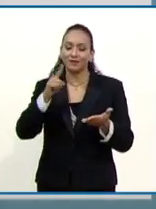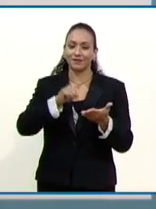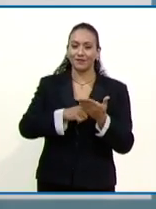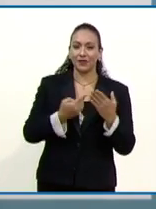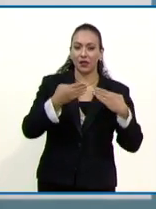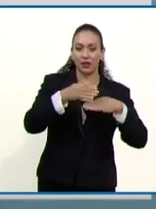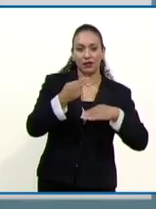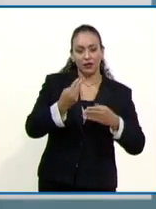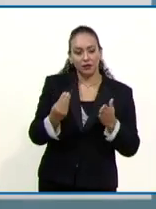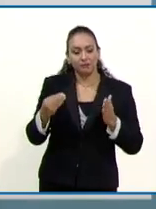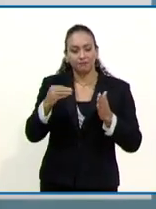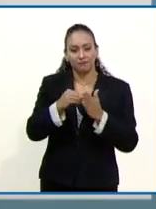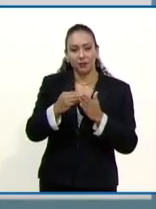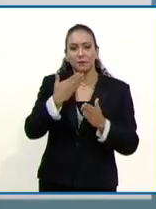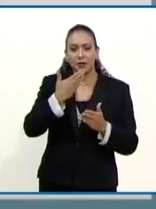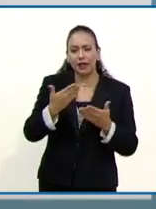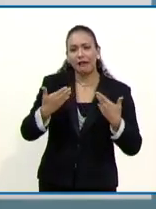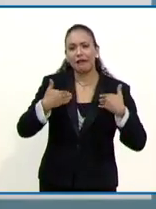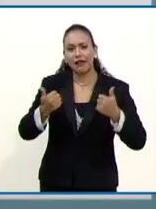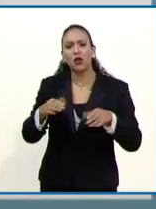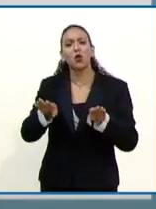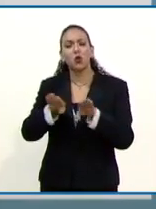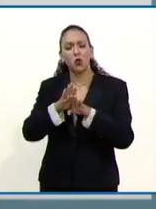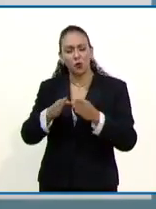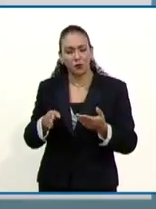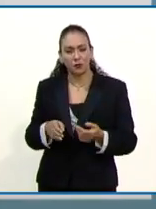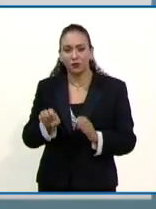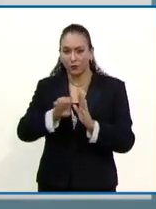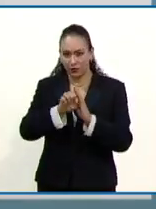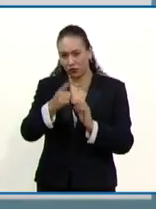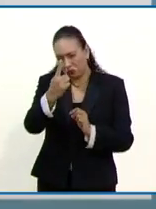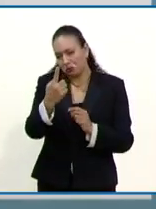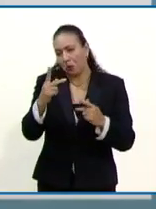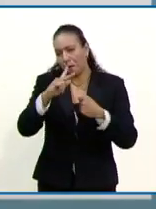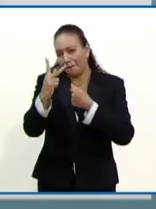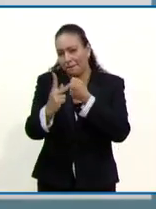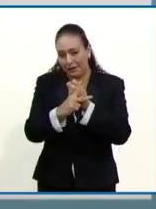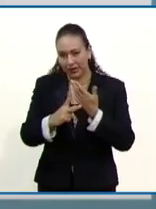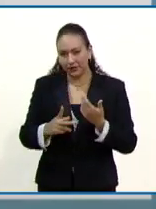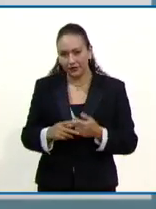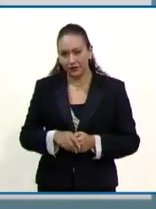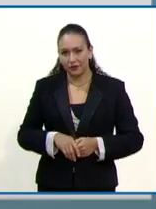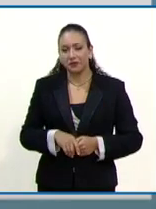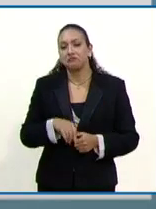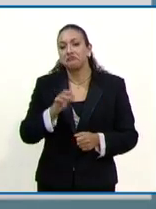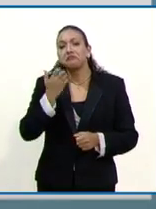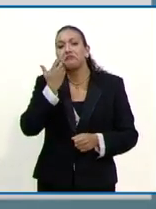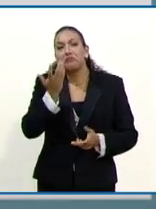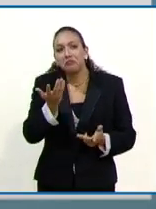resiliencia. No negamos que un país deba construir